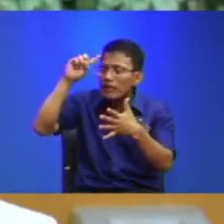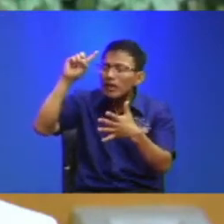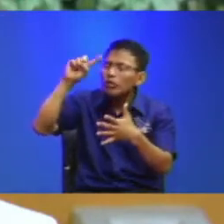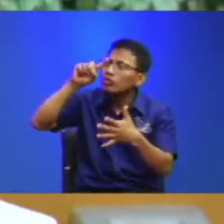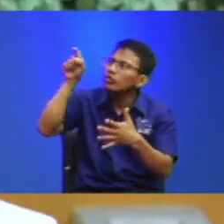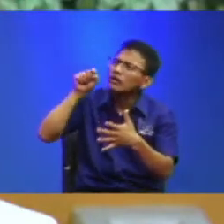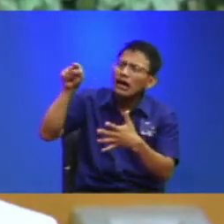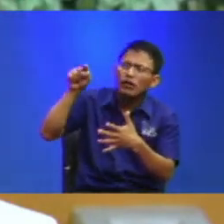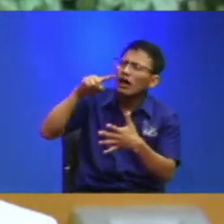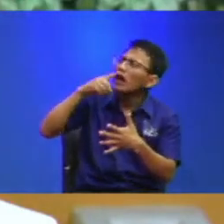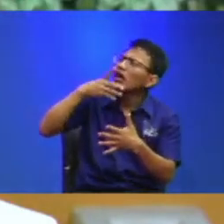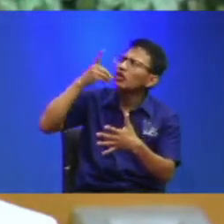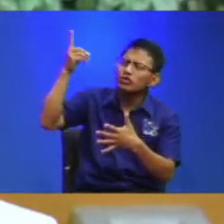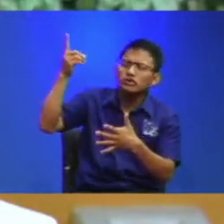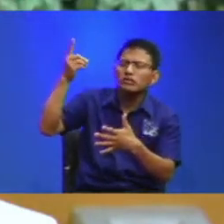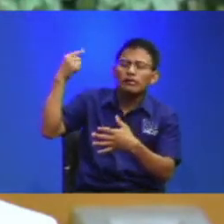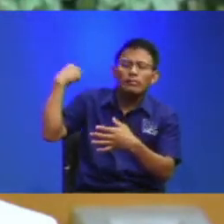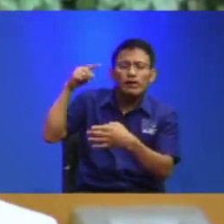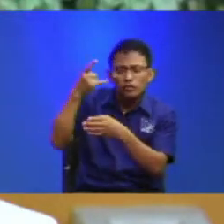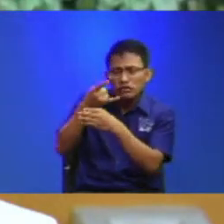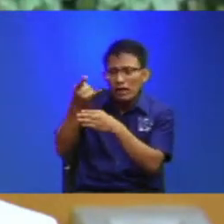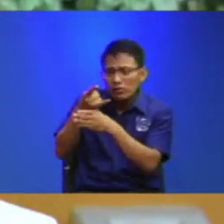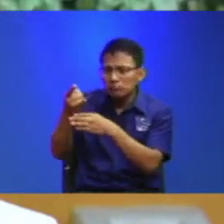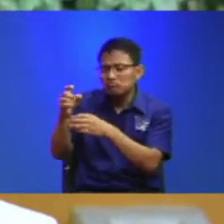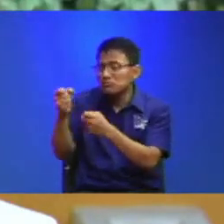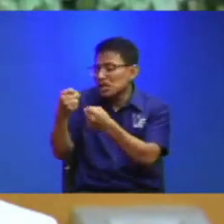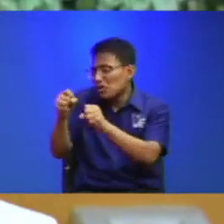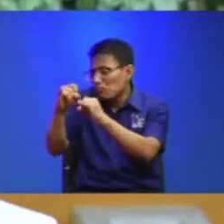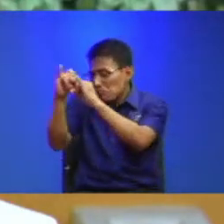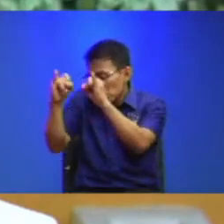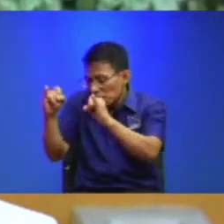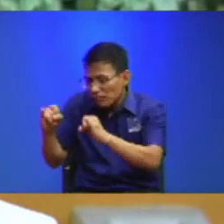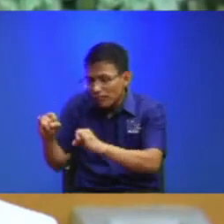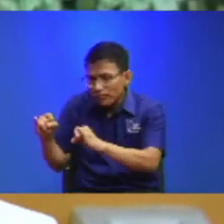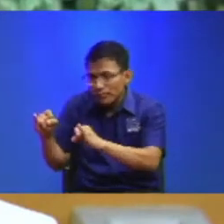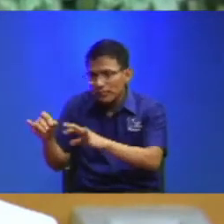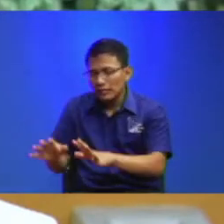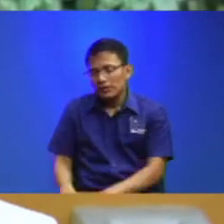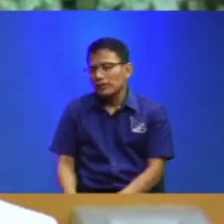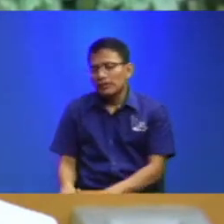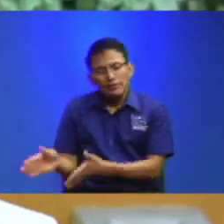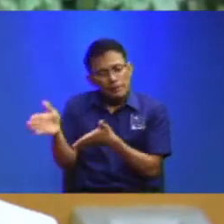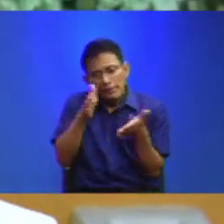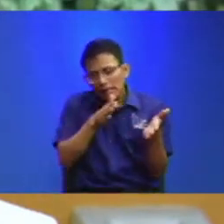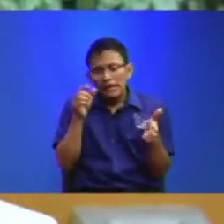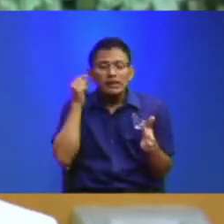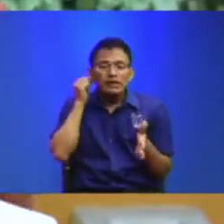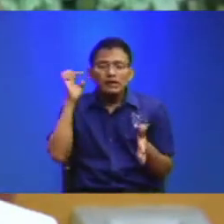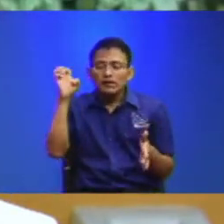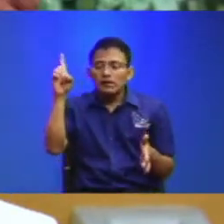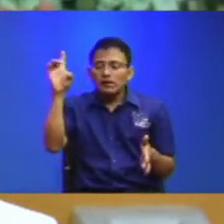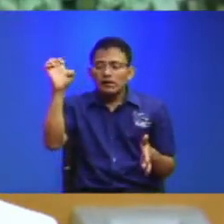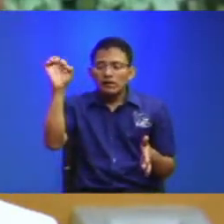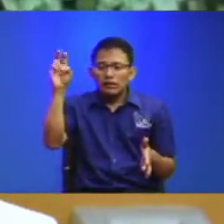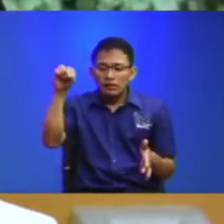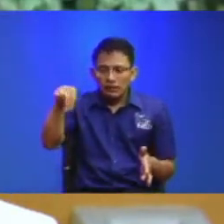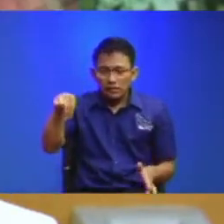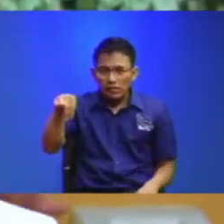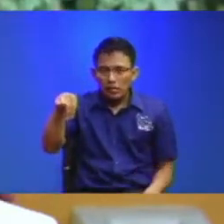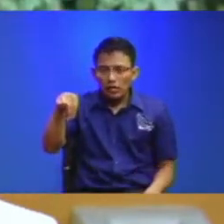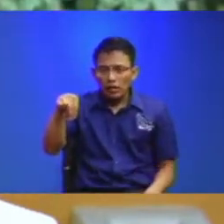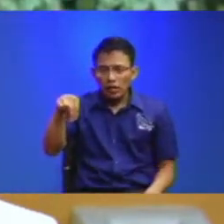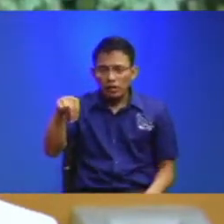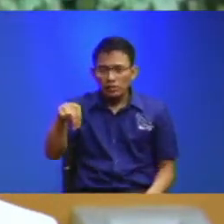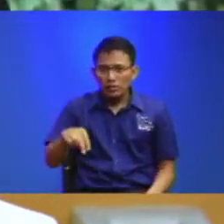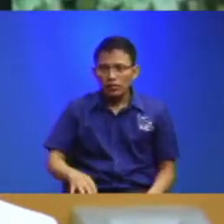Ahora vemos a Gedeón. Gedeón también pidió oro. Se lo pidió a todo el pueblo. Les dijo: yo no los voy a